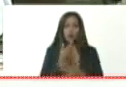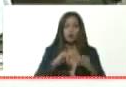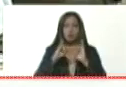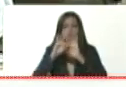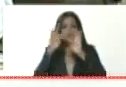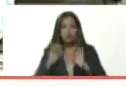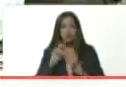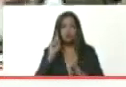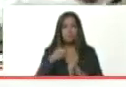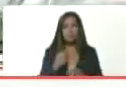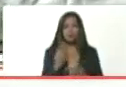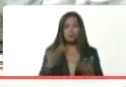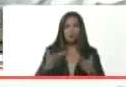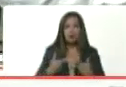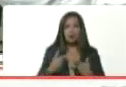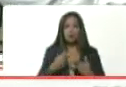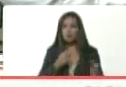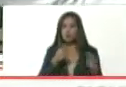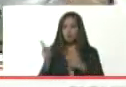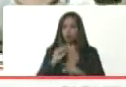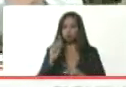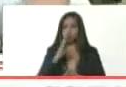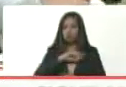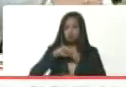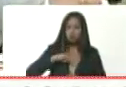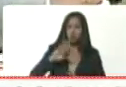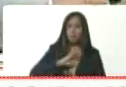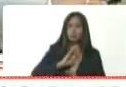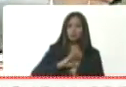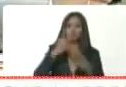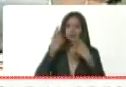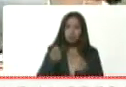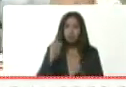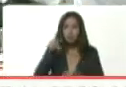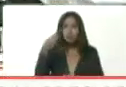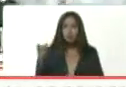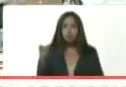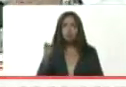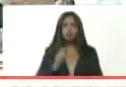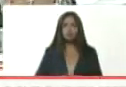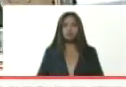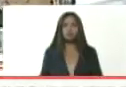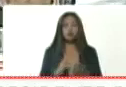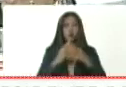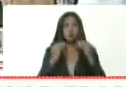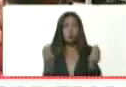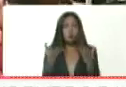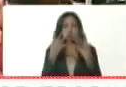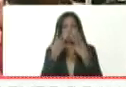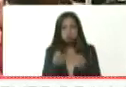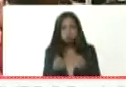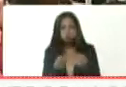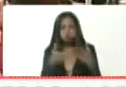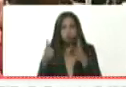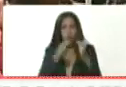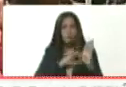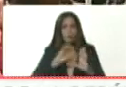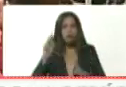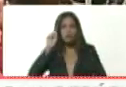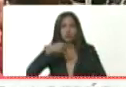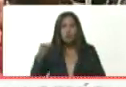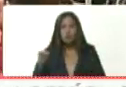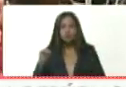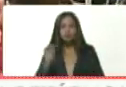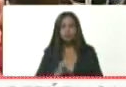materia prima para no traerla desde afuera nos entendemos verdad todos estamos entendiendo el camino de la patria